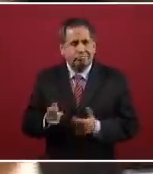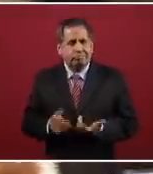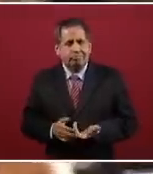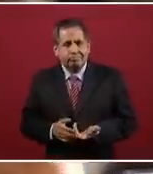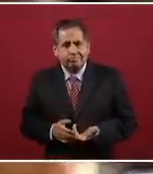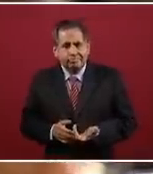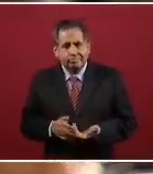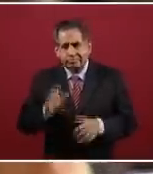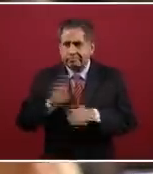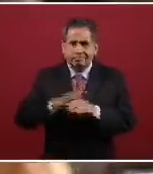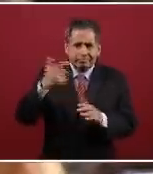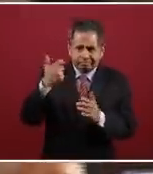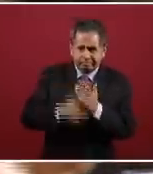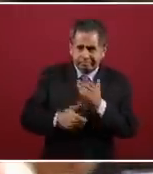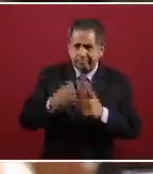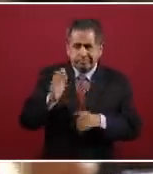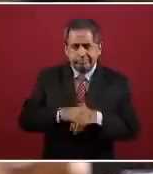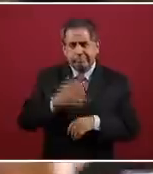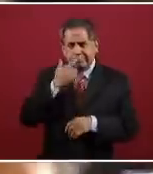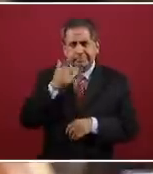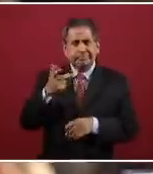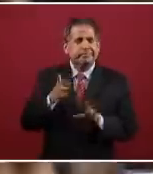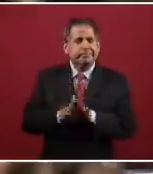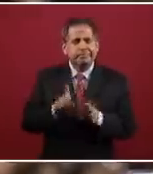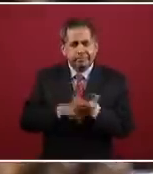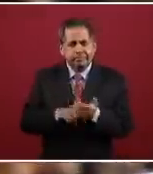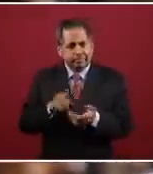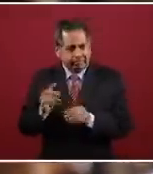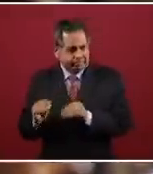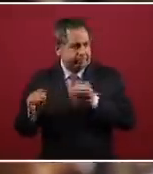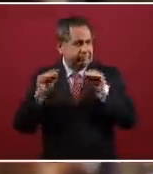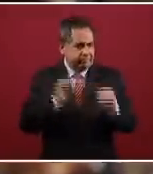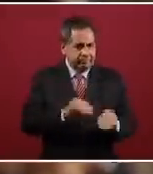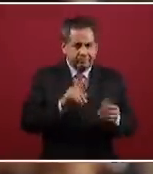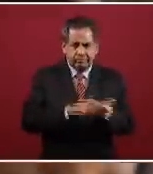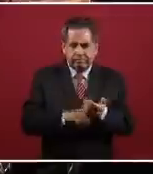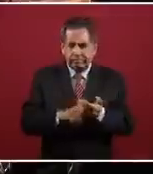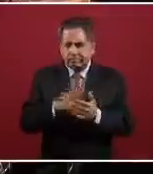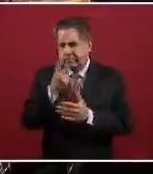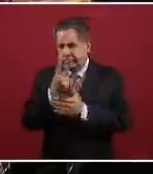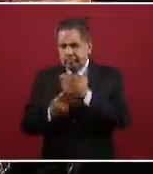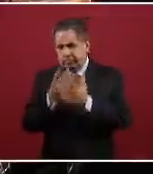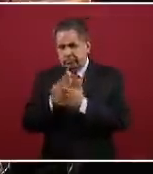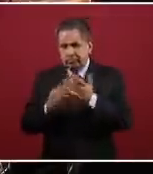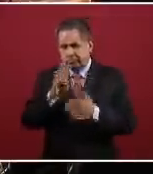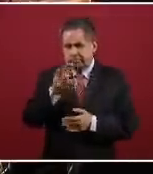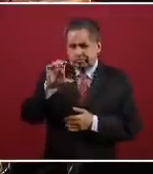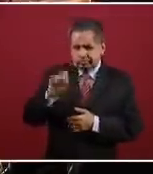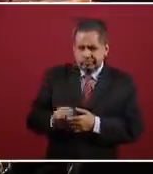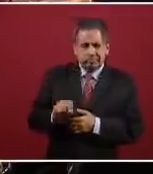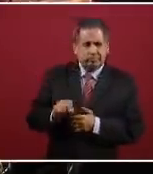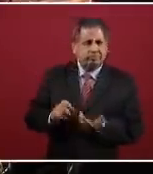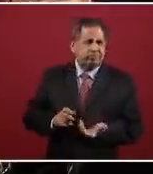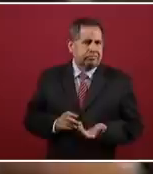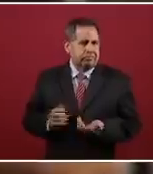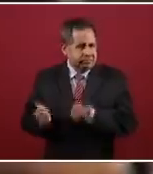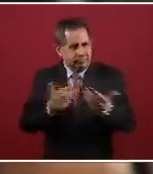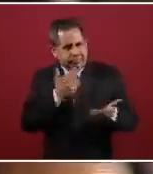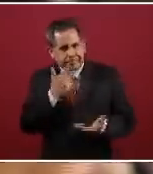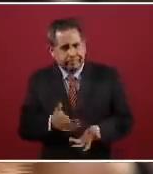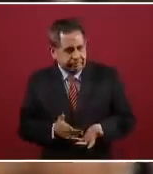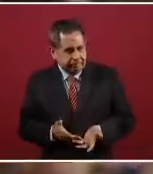pues es lo más barato, es lo más eficiente, es lo más económico. ¿Por qué no llevar, en lugar de combinados, a Baja California Sur energía limpia? Y por otro lado,